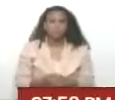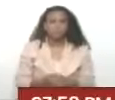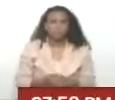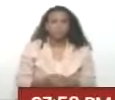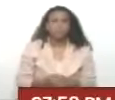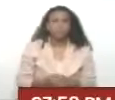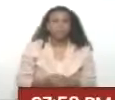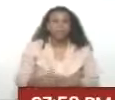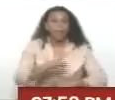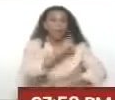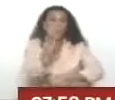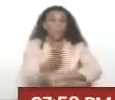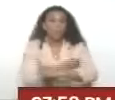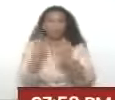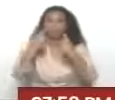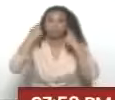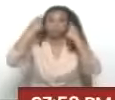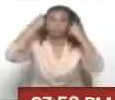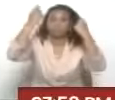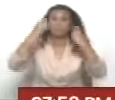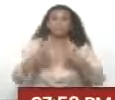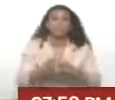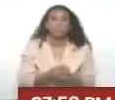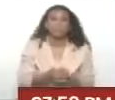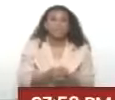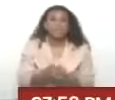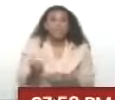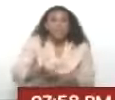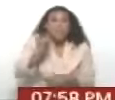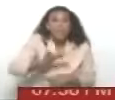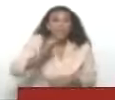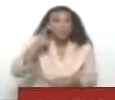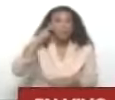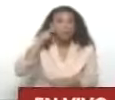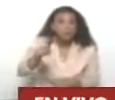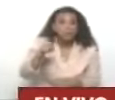el poder comunal del país y sobre todo